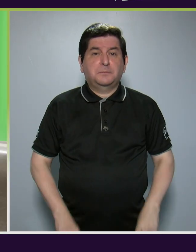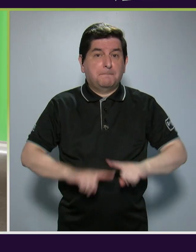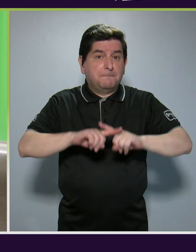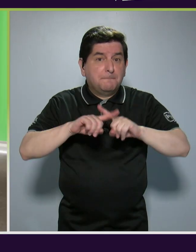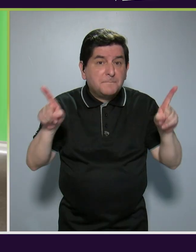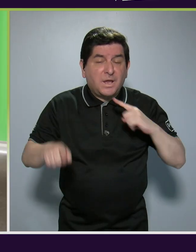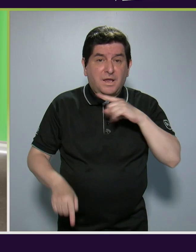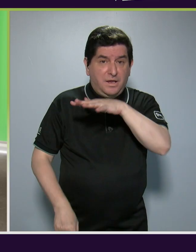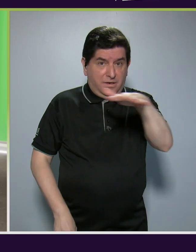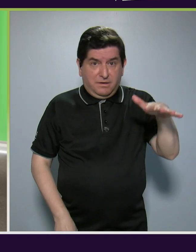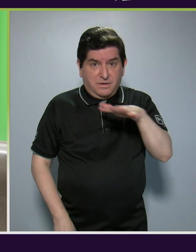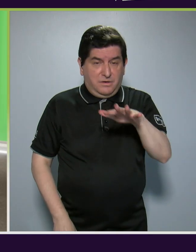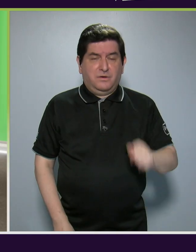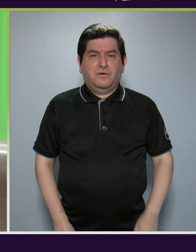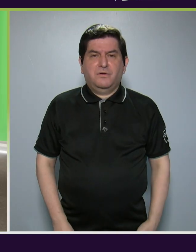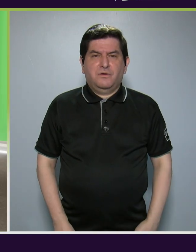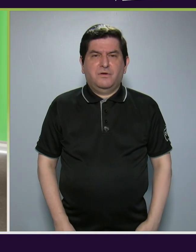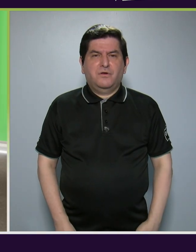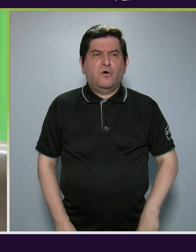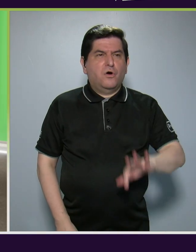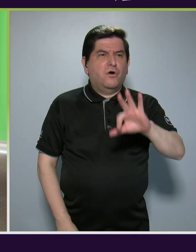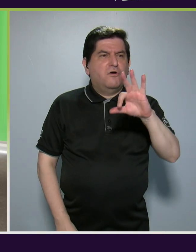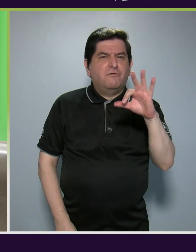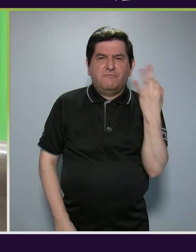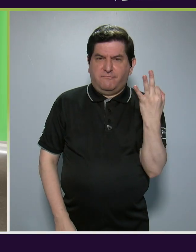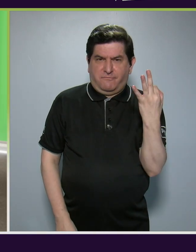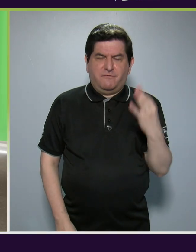la realidad es que los patrones